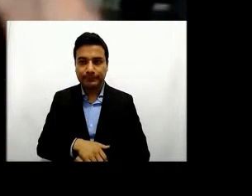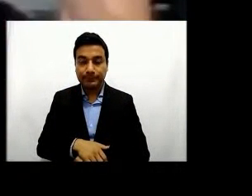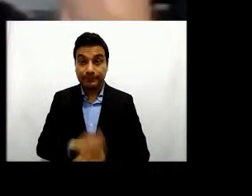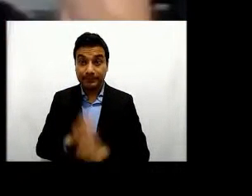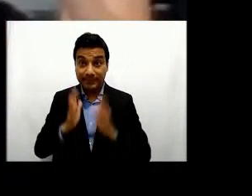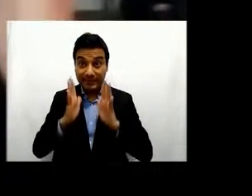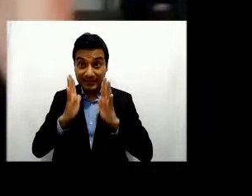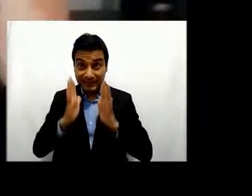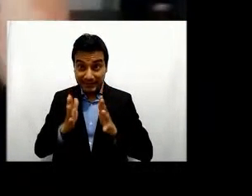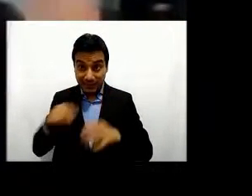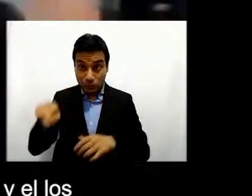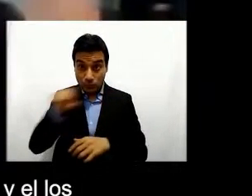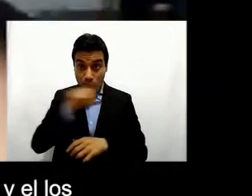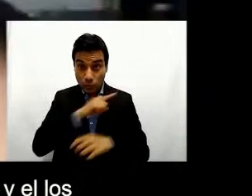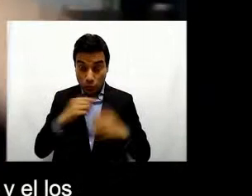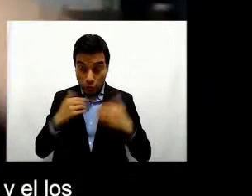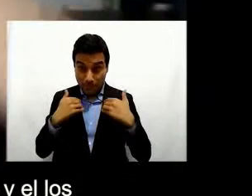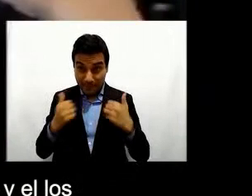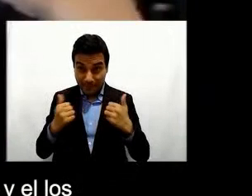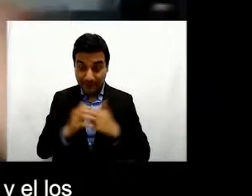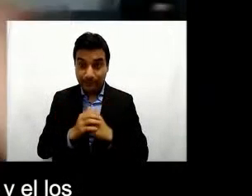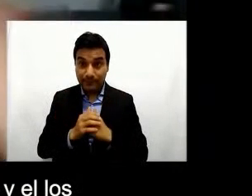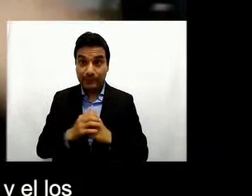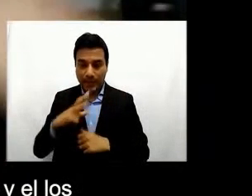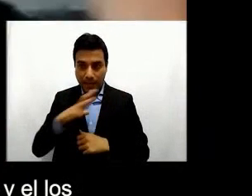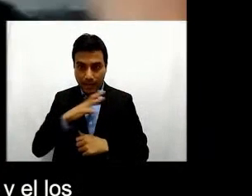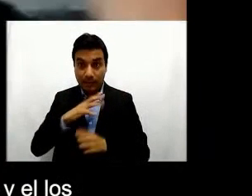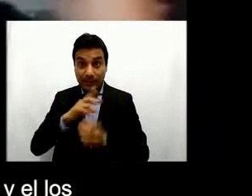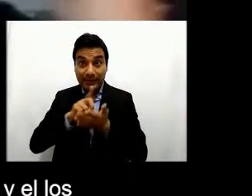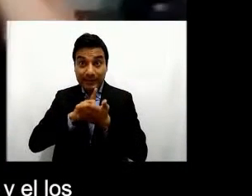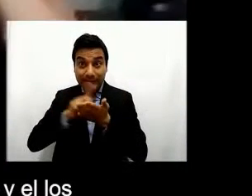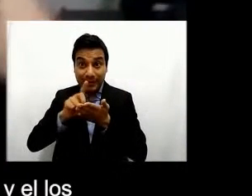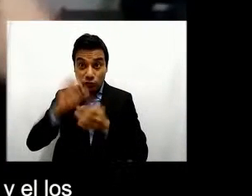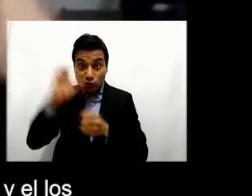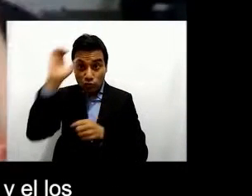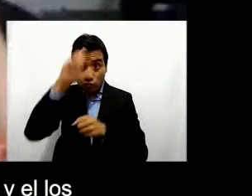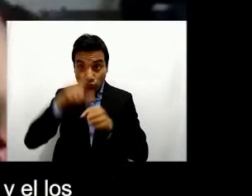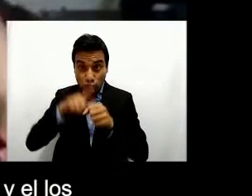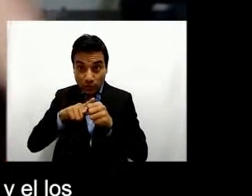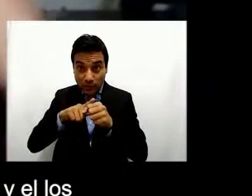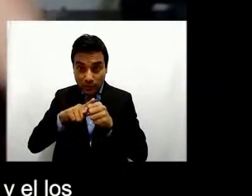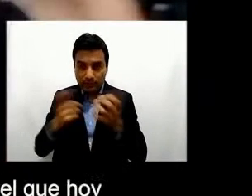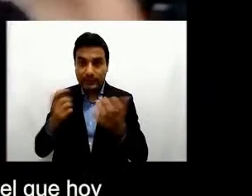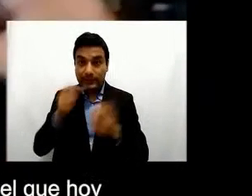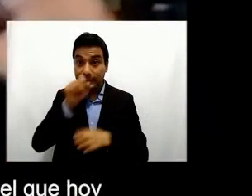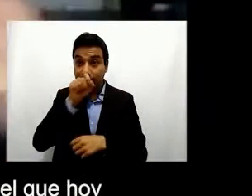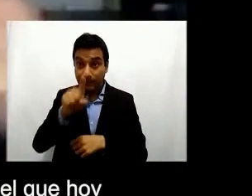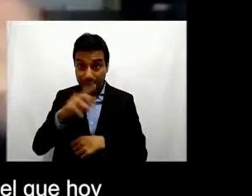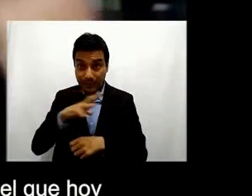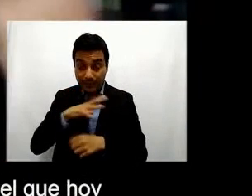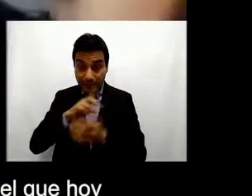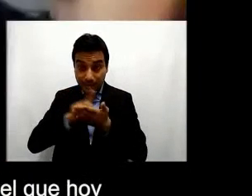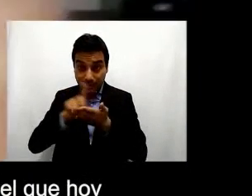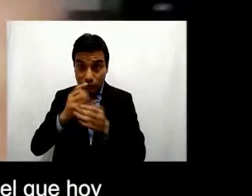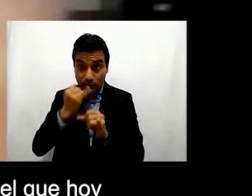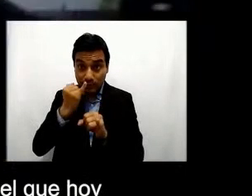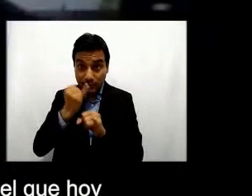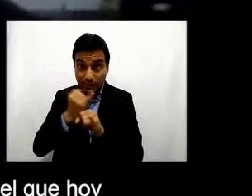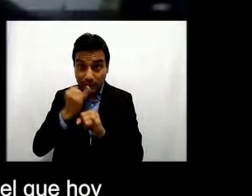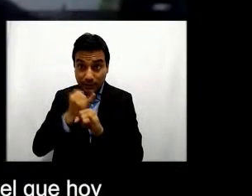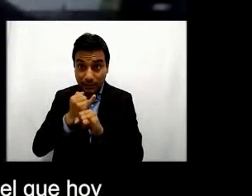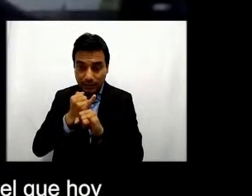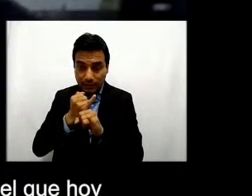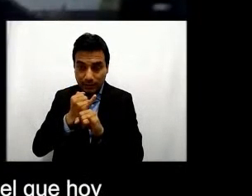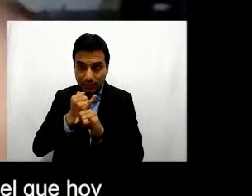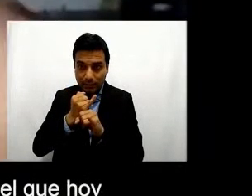subir estas dos ideas, ¿no?, tanto el derecho a la cultura, los derechos culturales y los derechos digitales, y los podamos dimensionar, por